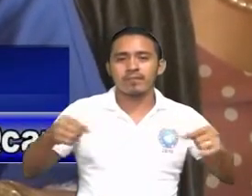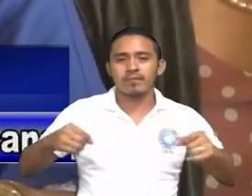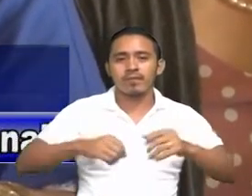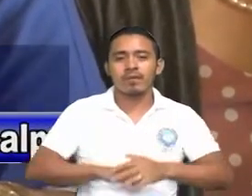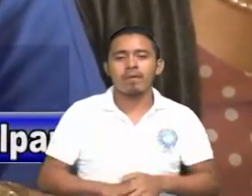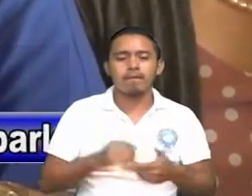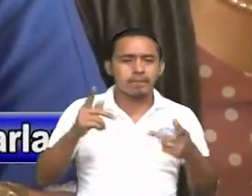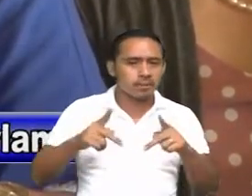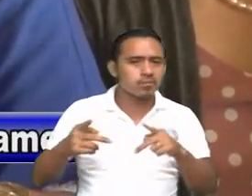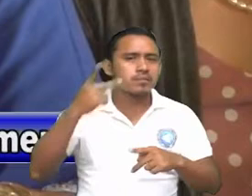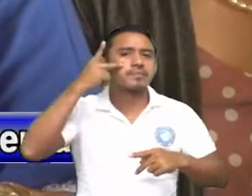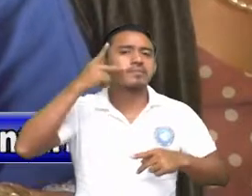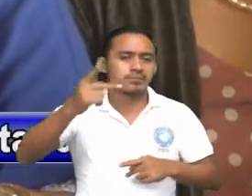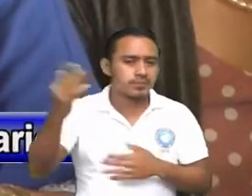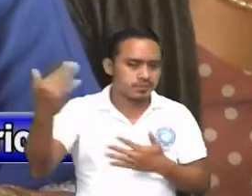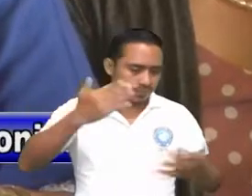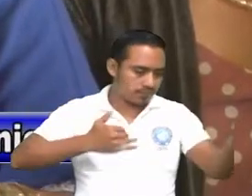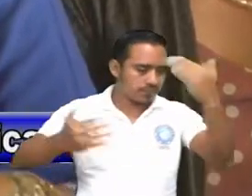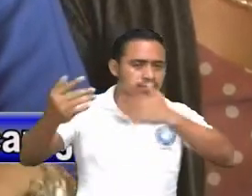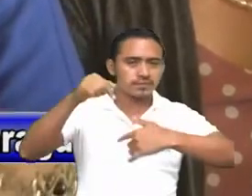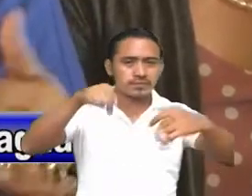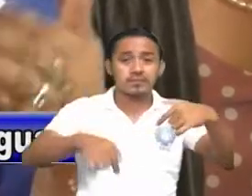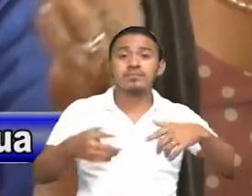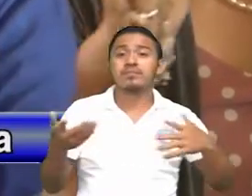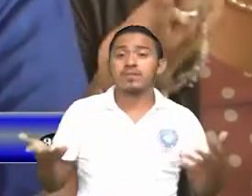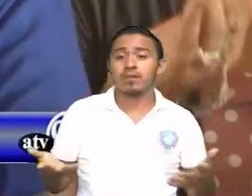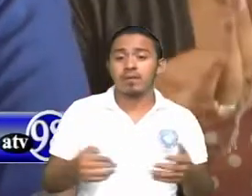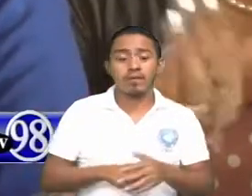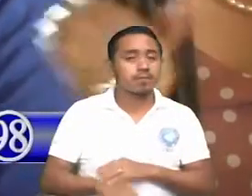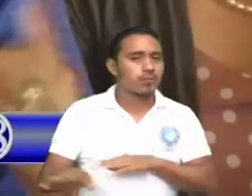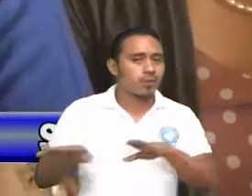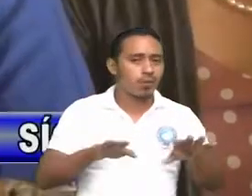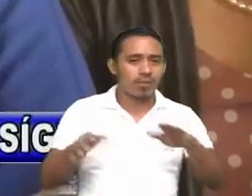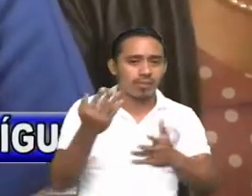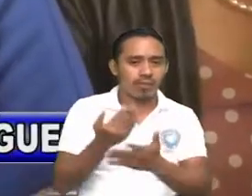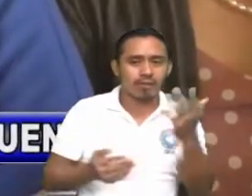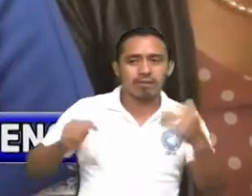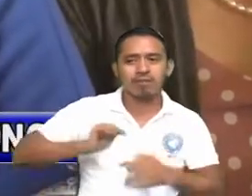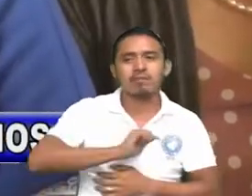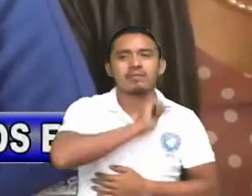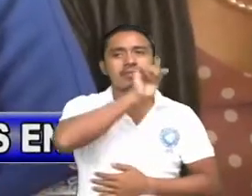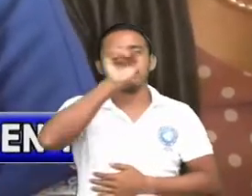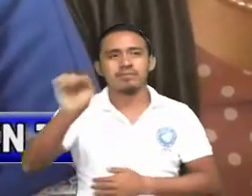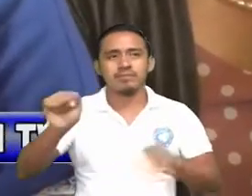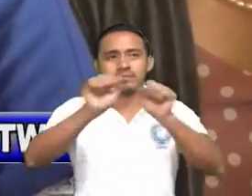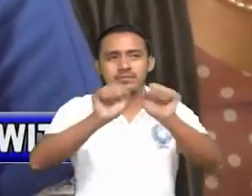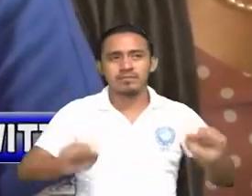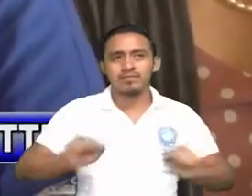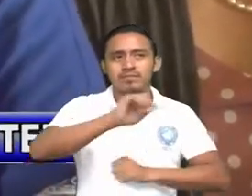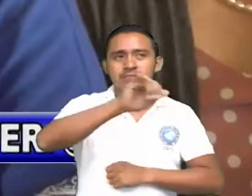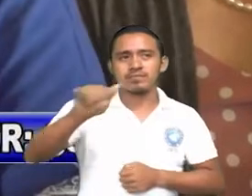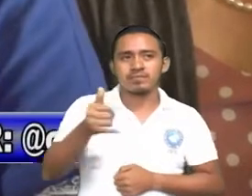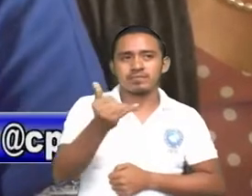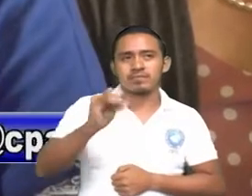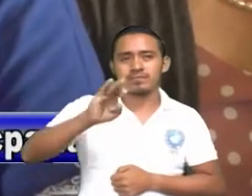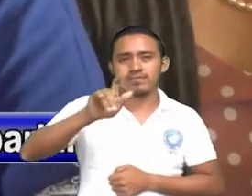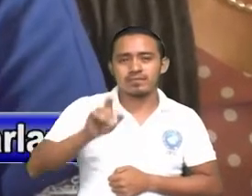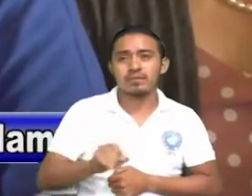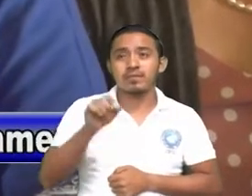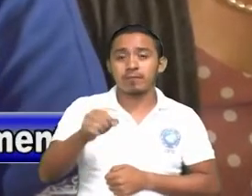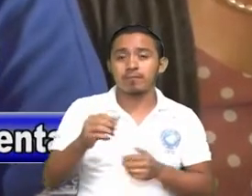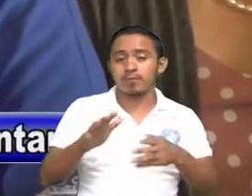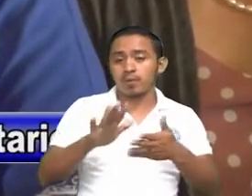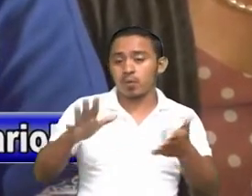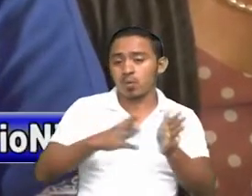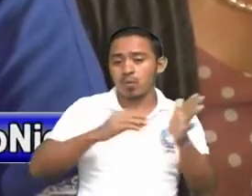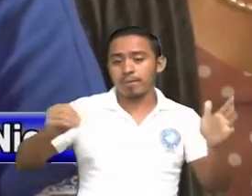los televidentes, a todas las familias a que vengan, ya que no pueden irse hasta la Hacienda San Jacinto, pues está esta réplica en donde nos